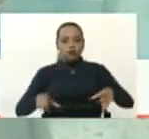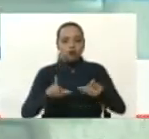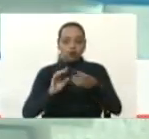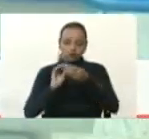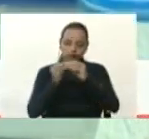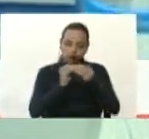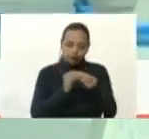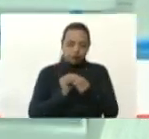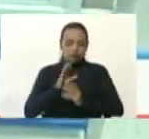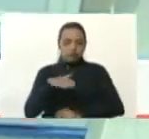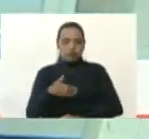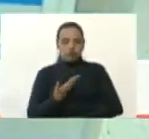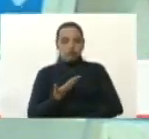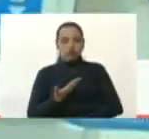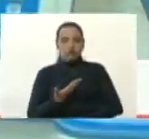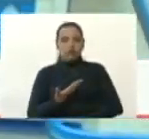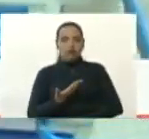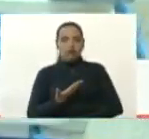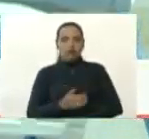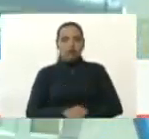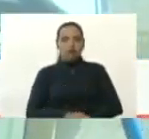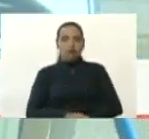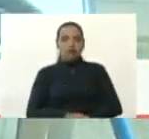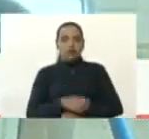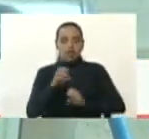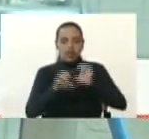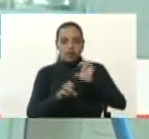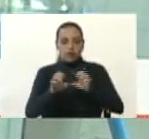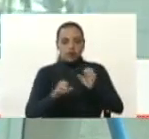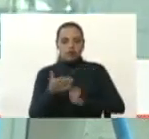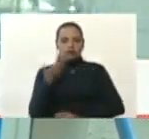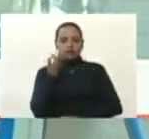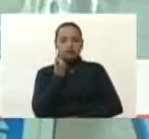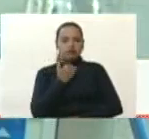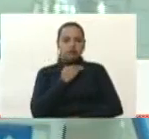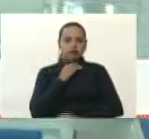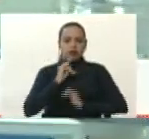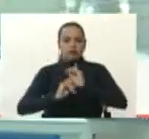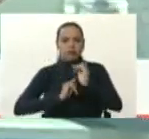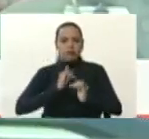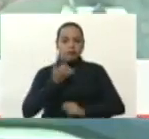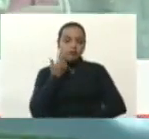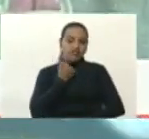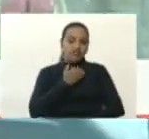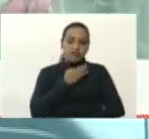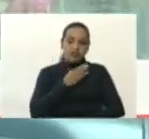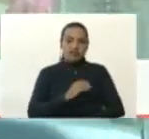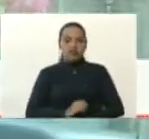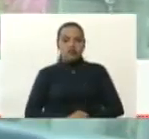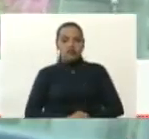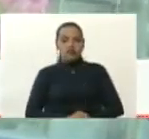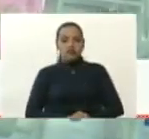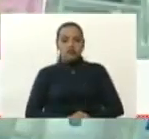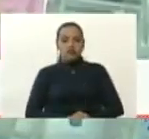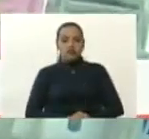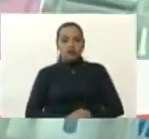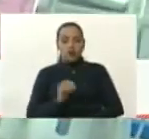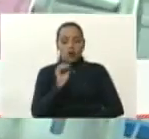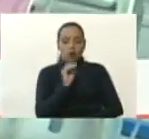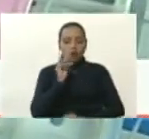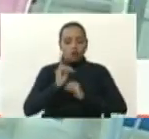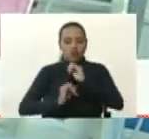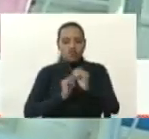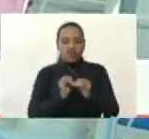manejamos lo que son los patológicos, los neonatos patológicos, los neonatos de aislamiento,